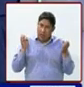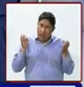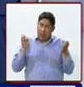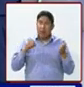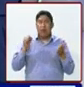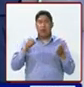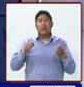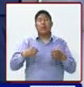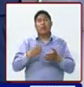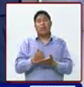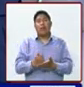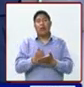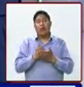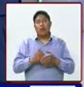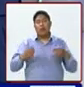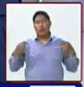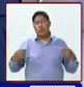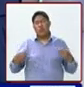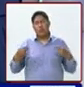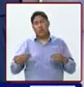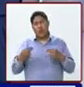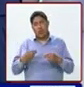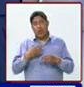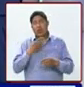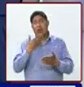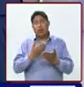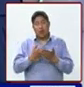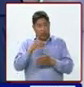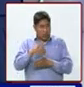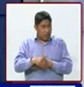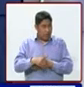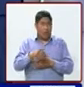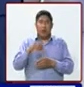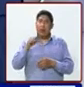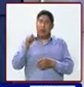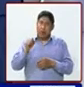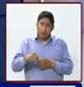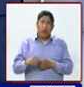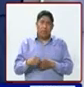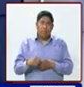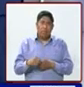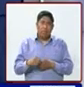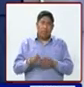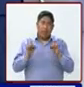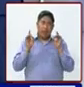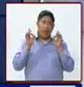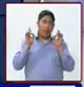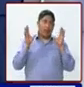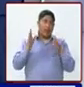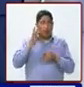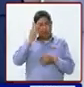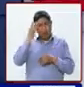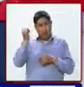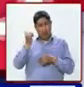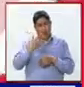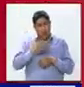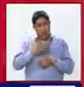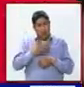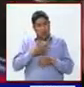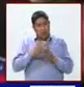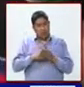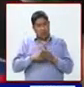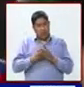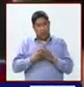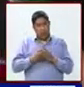Ayuda urgente, bien tú lo has puntualizado, John. ¿Cómo estás? Buenas noches, porque su historia es realmente bastante increíble. Porque voy a empezar con esto,